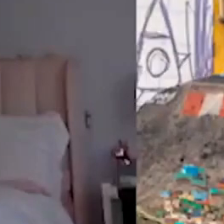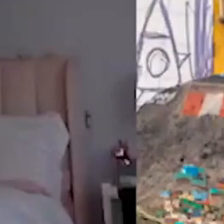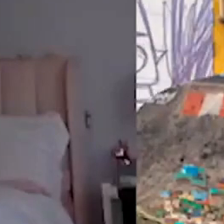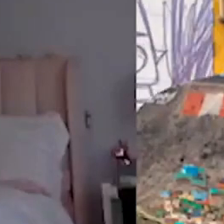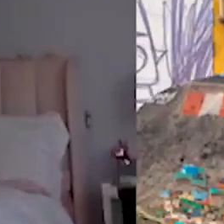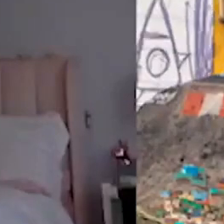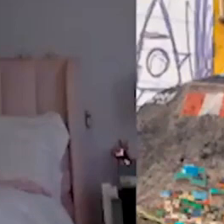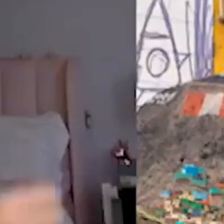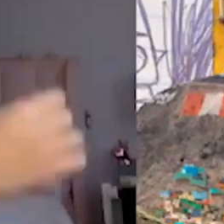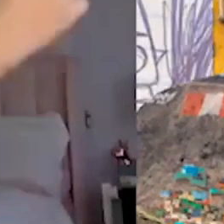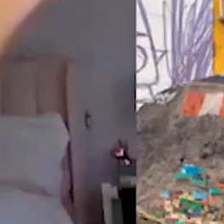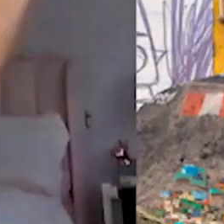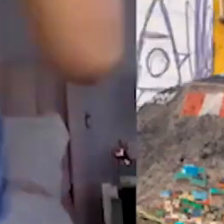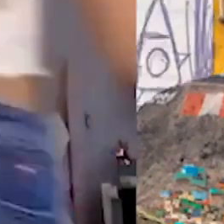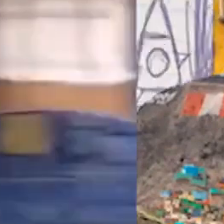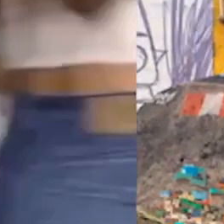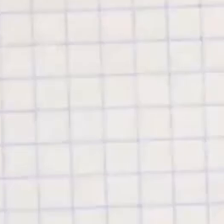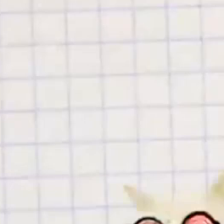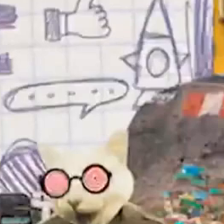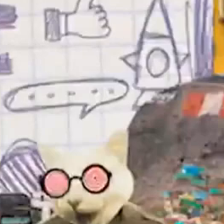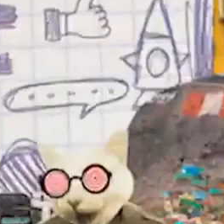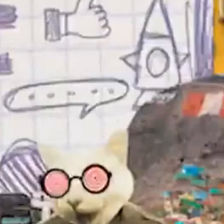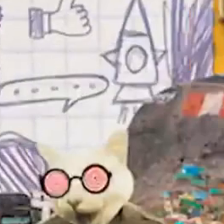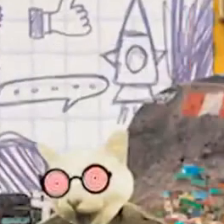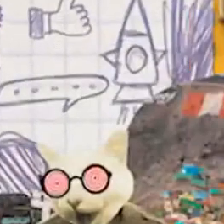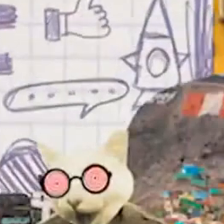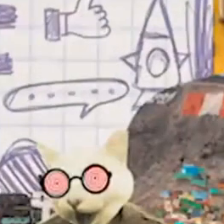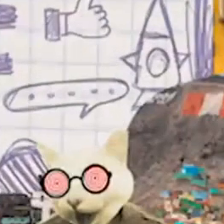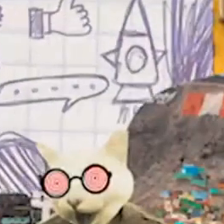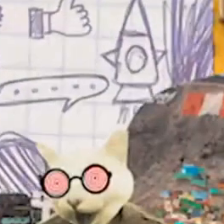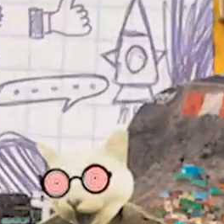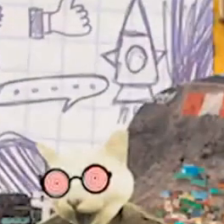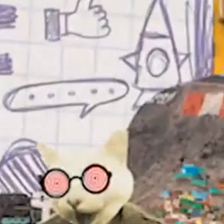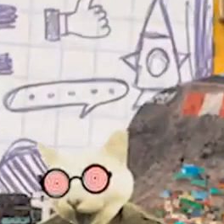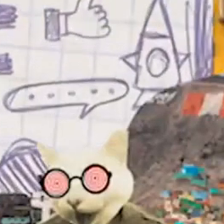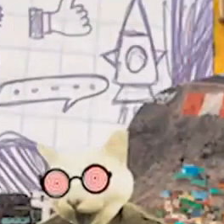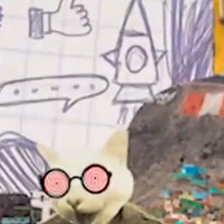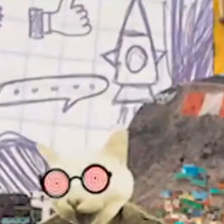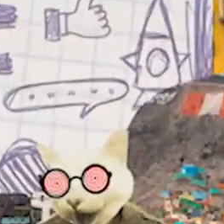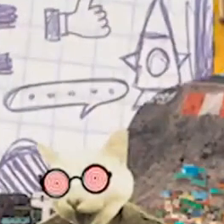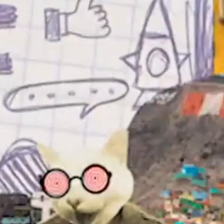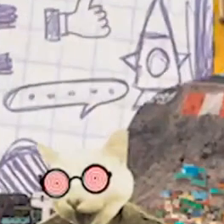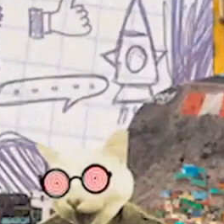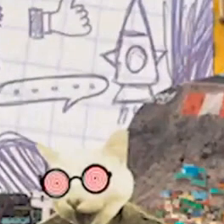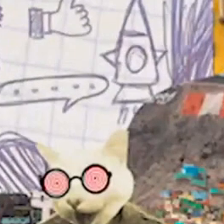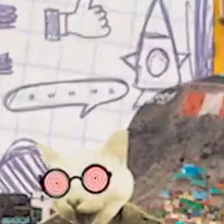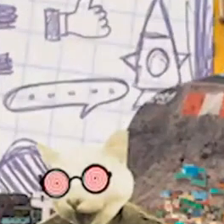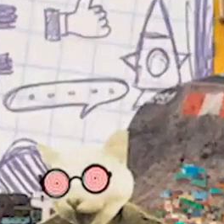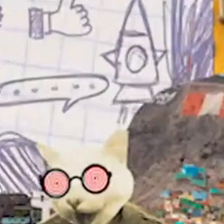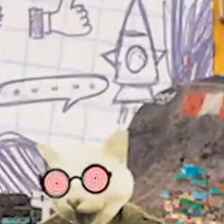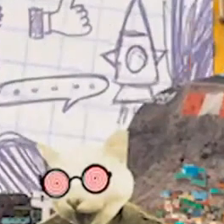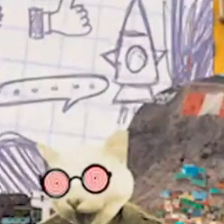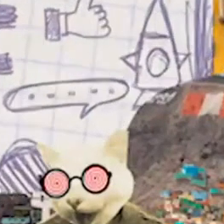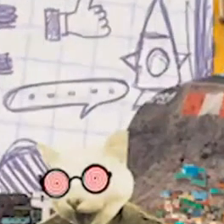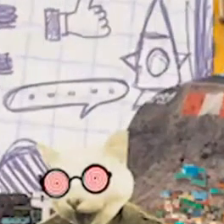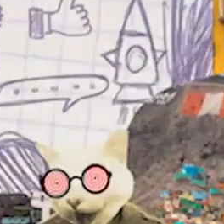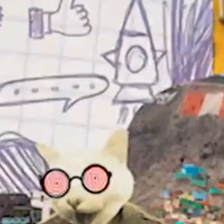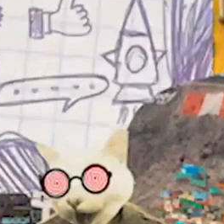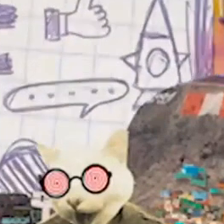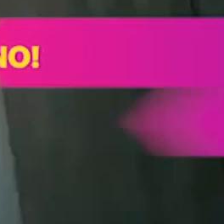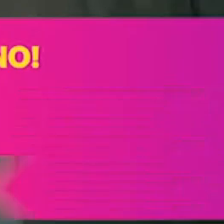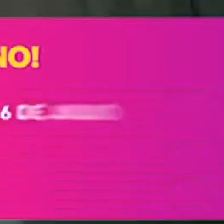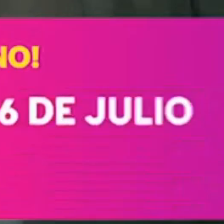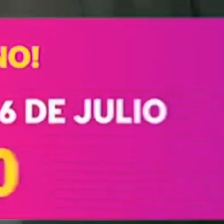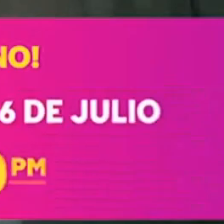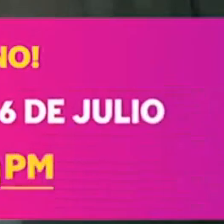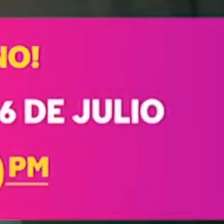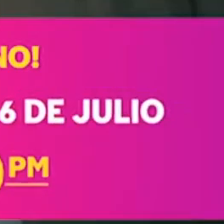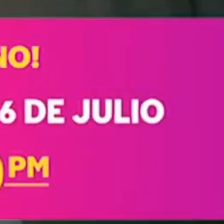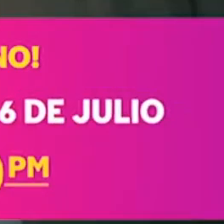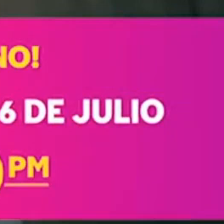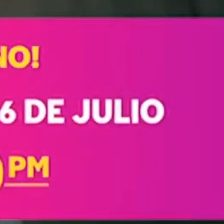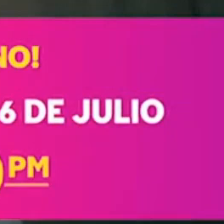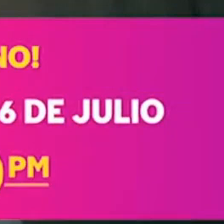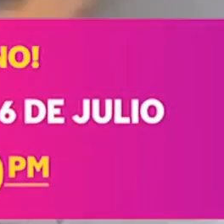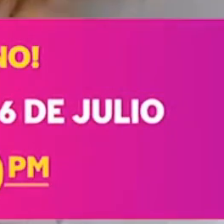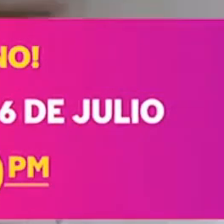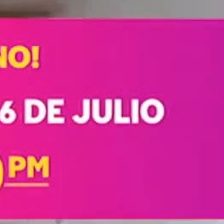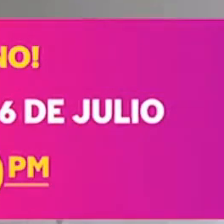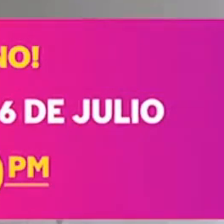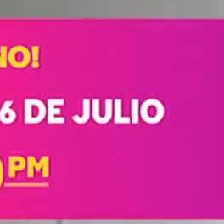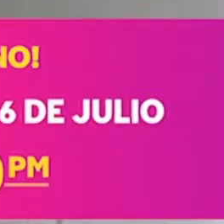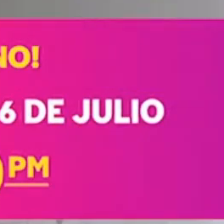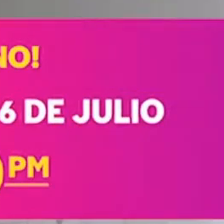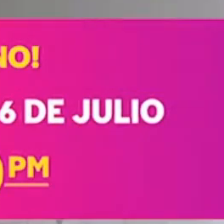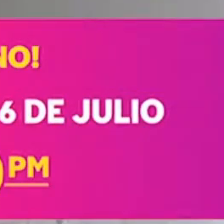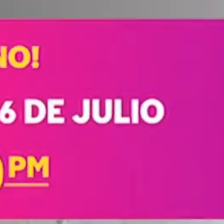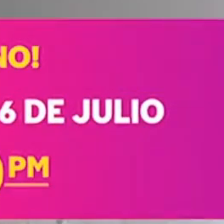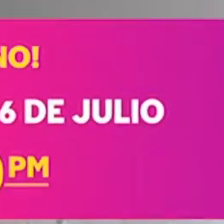la hago con la negatividad. Casi Noticias, comunidad adolescente al servicio informativo. Estreno lunes